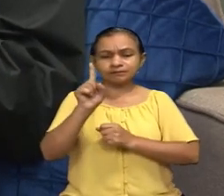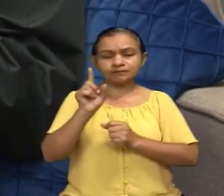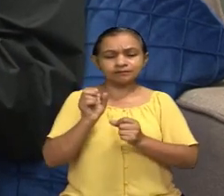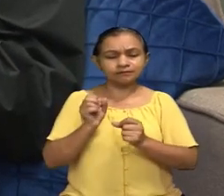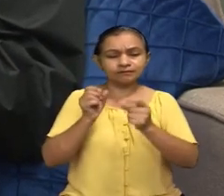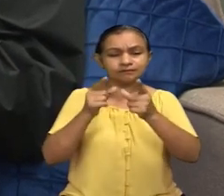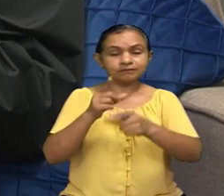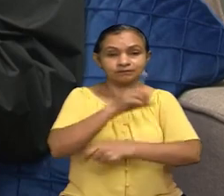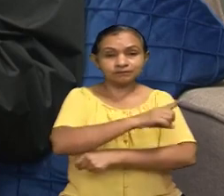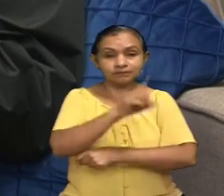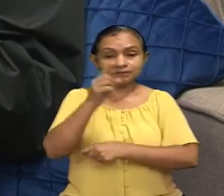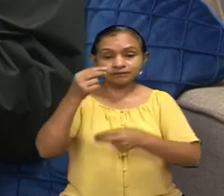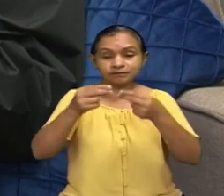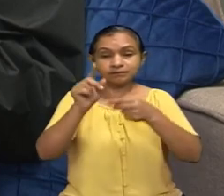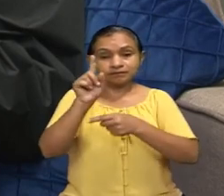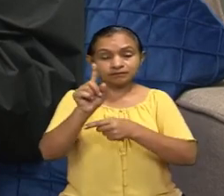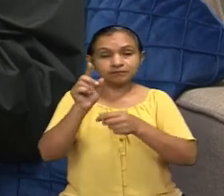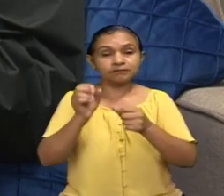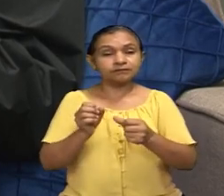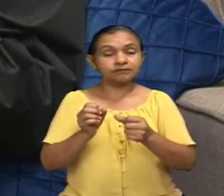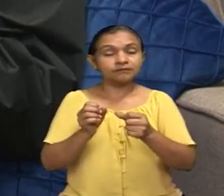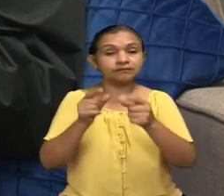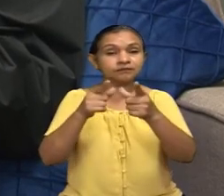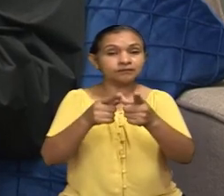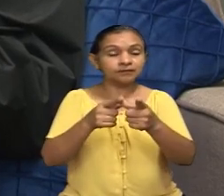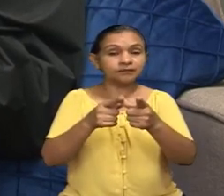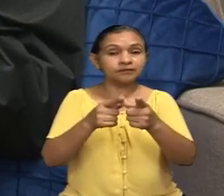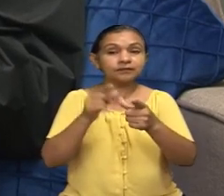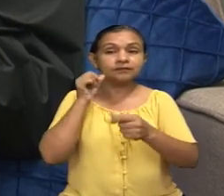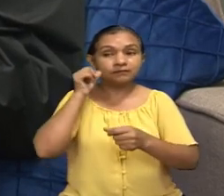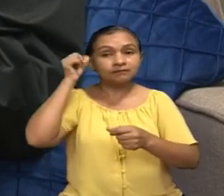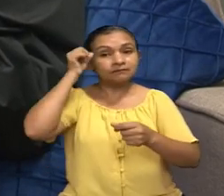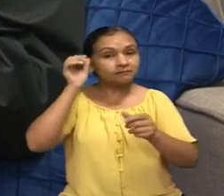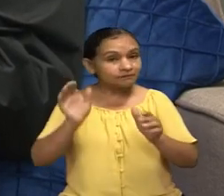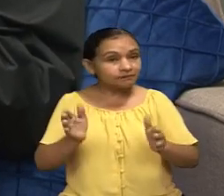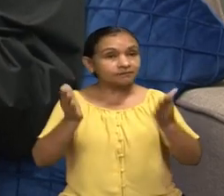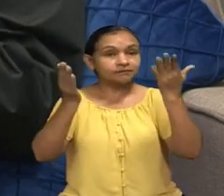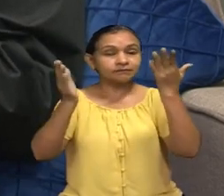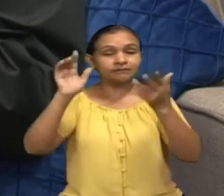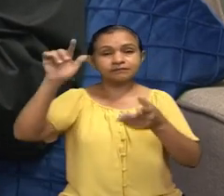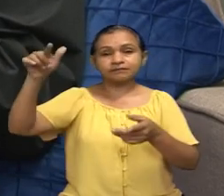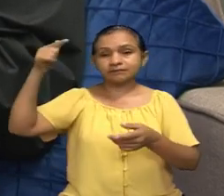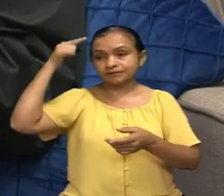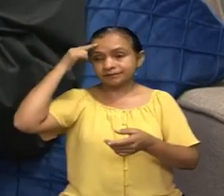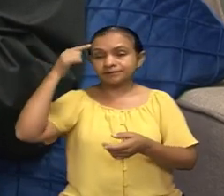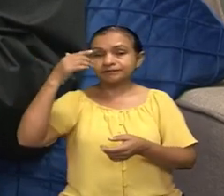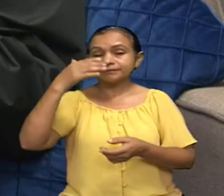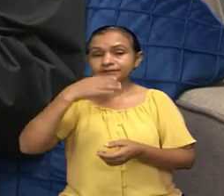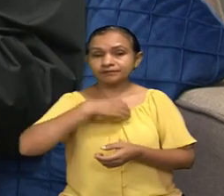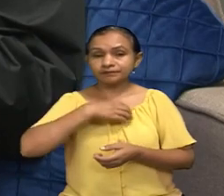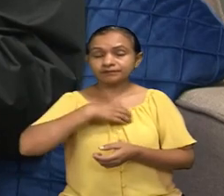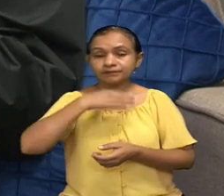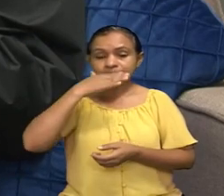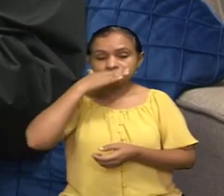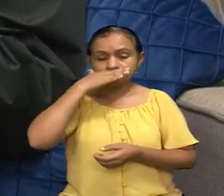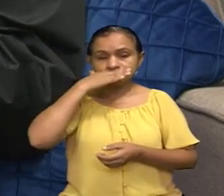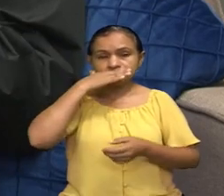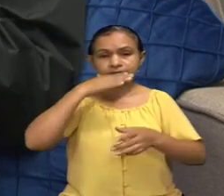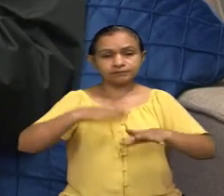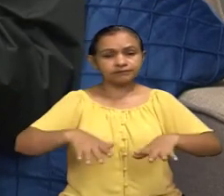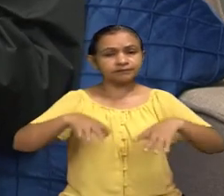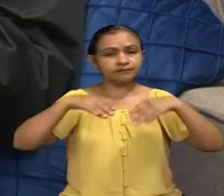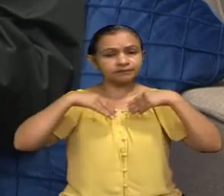Día Internacional de las Personas Adultas Mayores. Y nuestro gobierno ha venido asumiendo